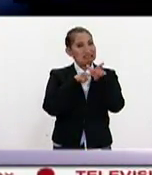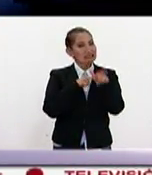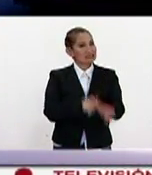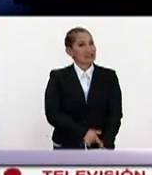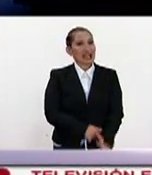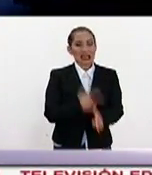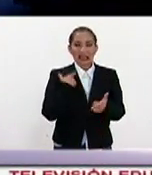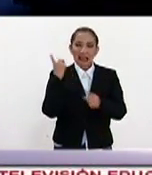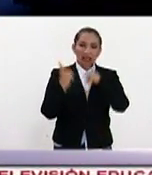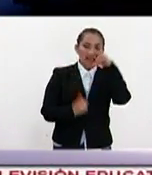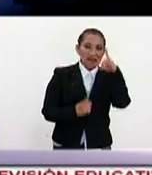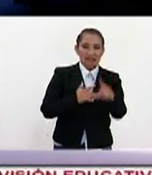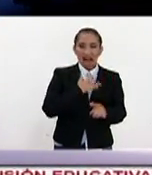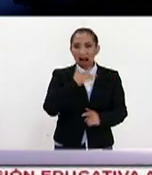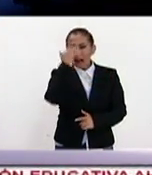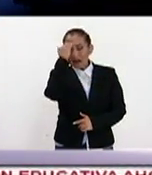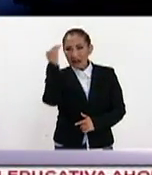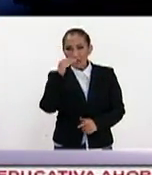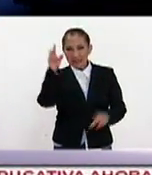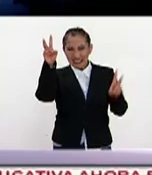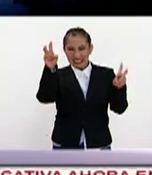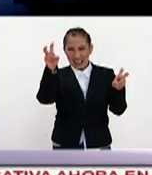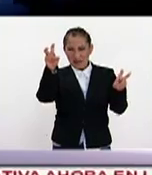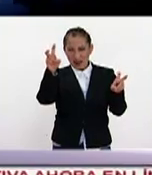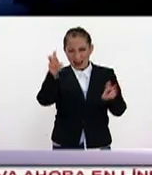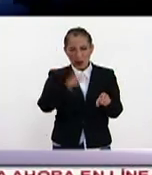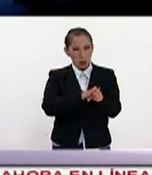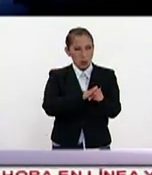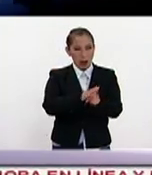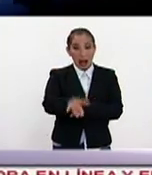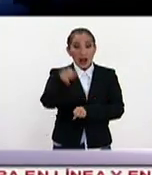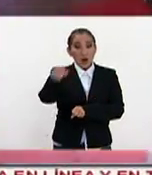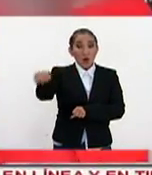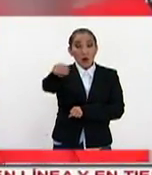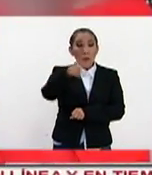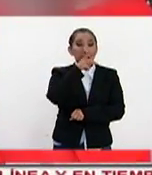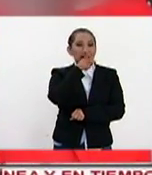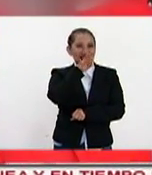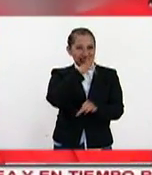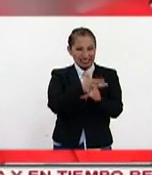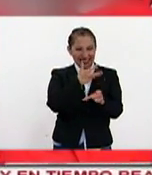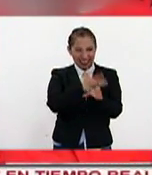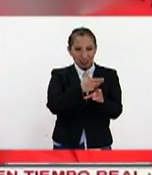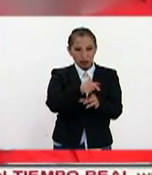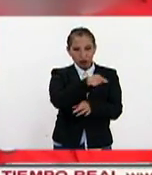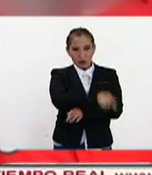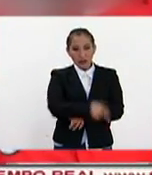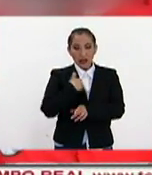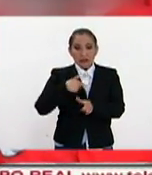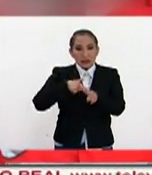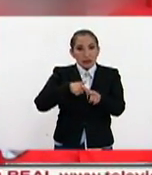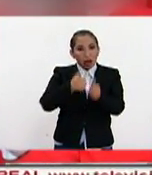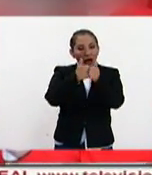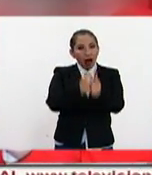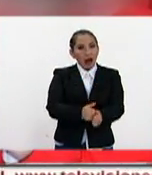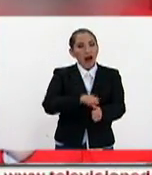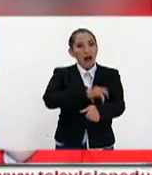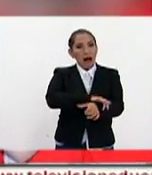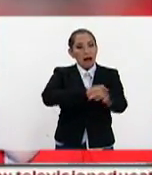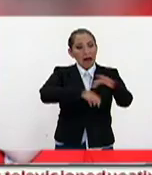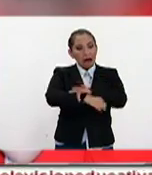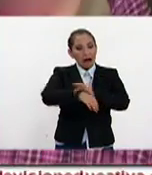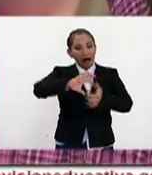Sigue la intriga sobre este terrible caso en el que unos padres en los Estados Unidos mantuvieron